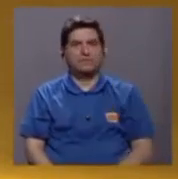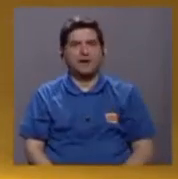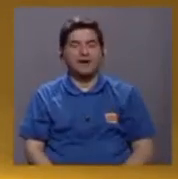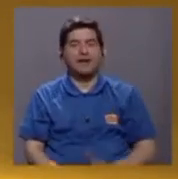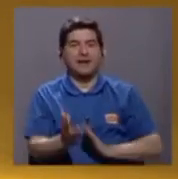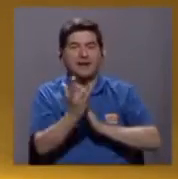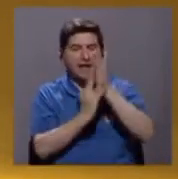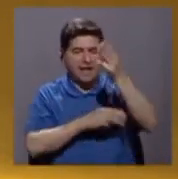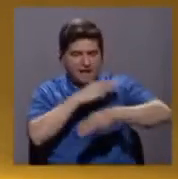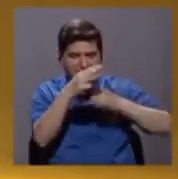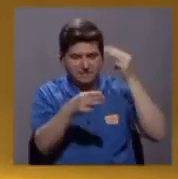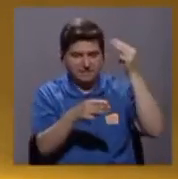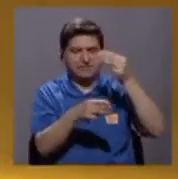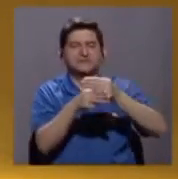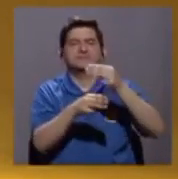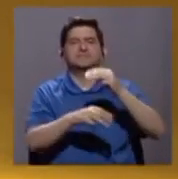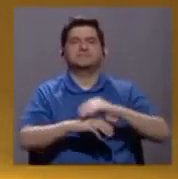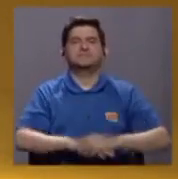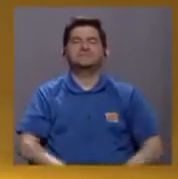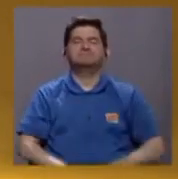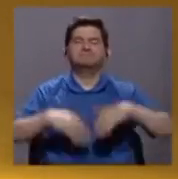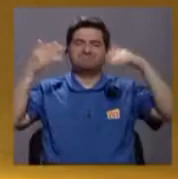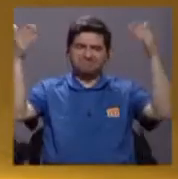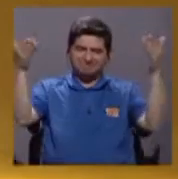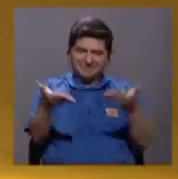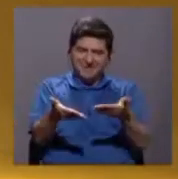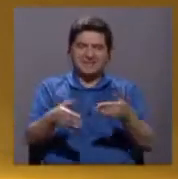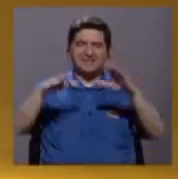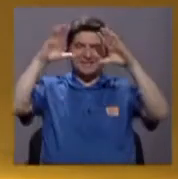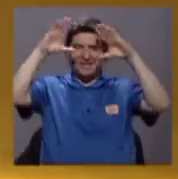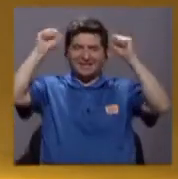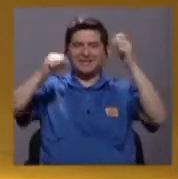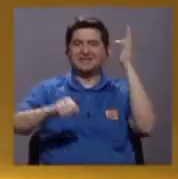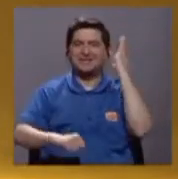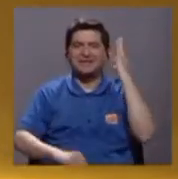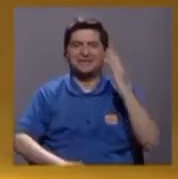a través del mundo. Bienvenida, señora embajadora.